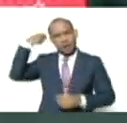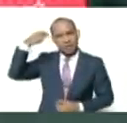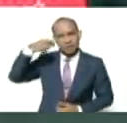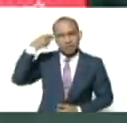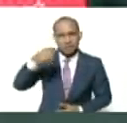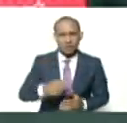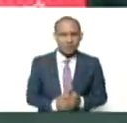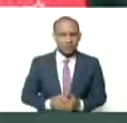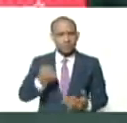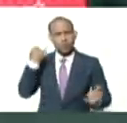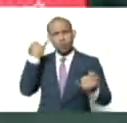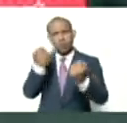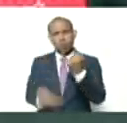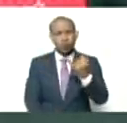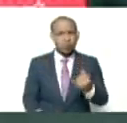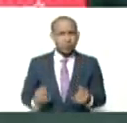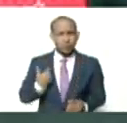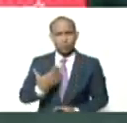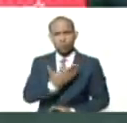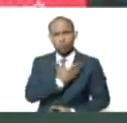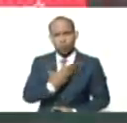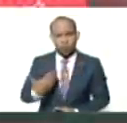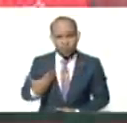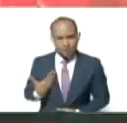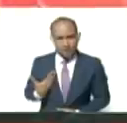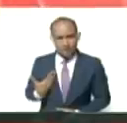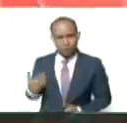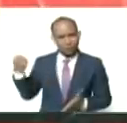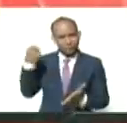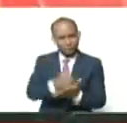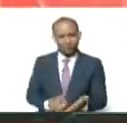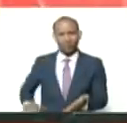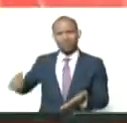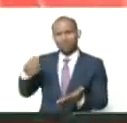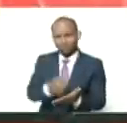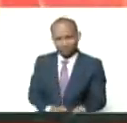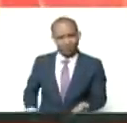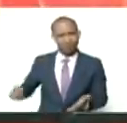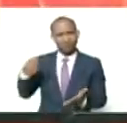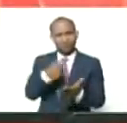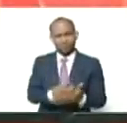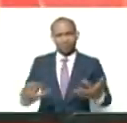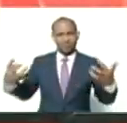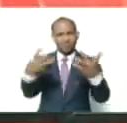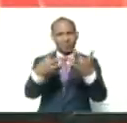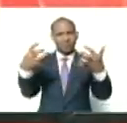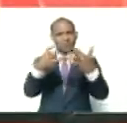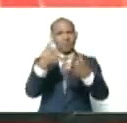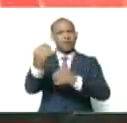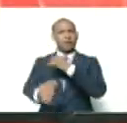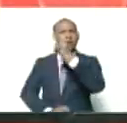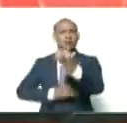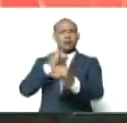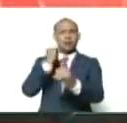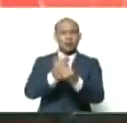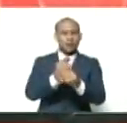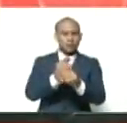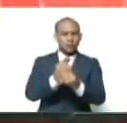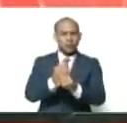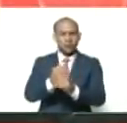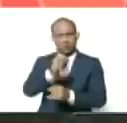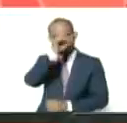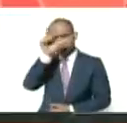Y por último, quiero insistir en la batalla internacional. Mire, el